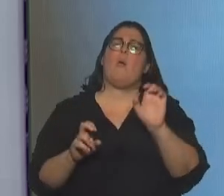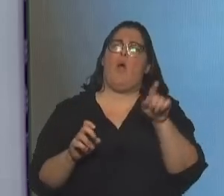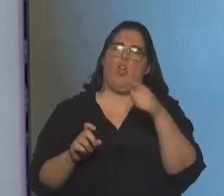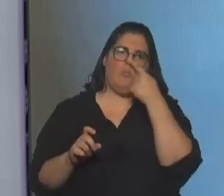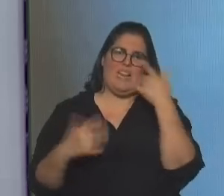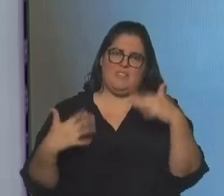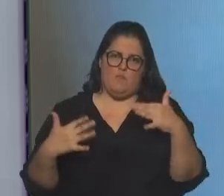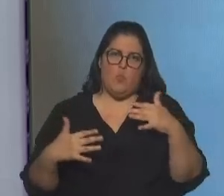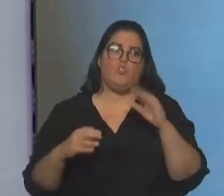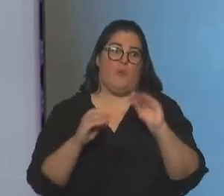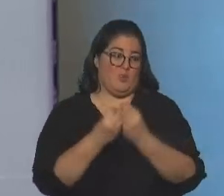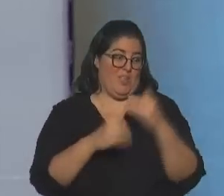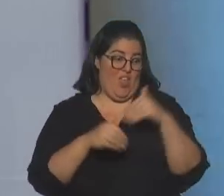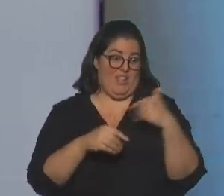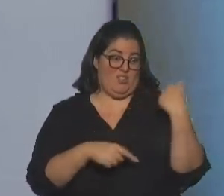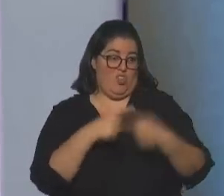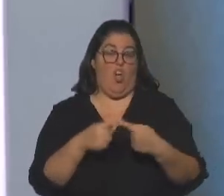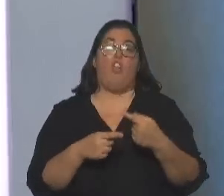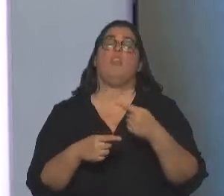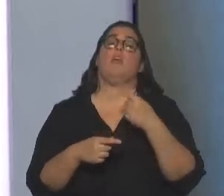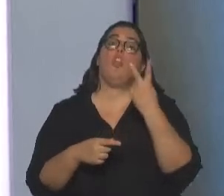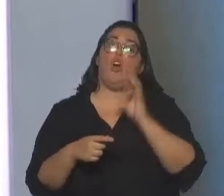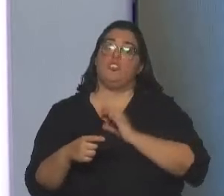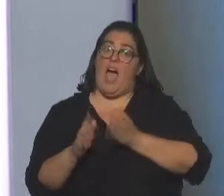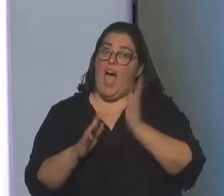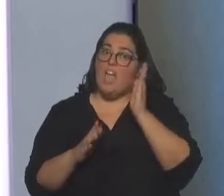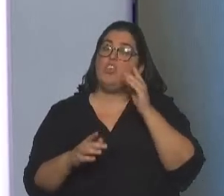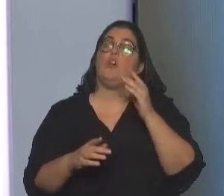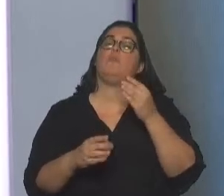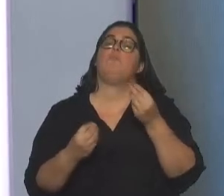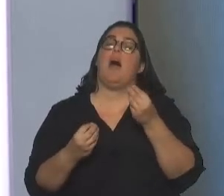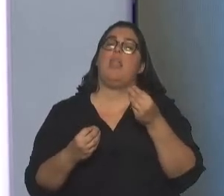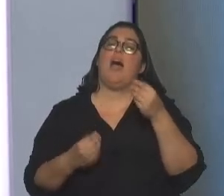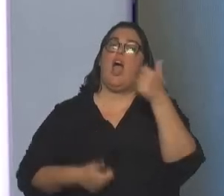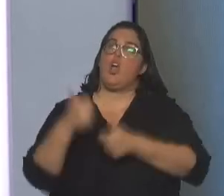de los resultados de esta elección y 2 años para la contienda electoral presidencial.